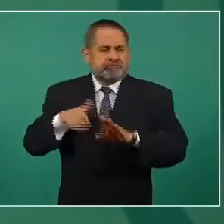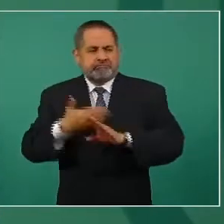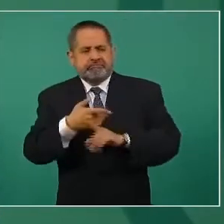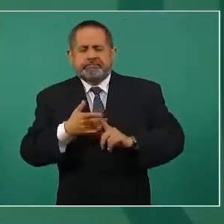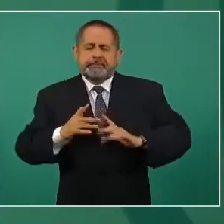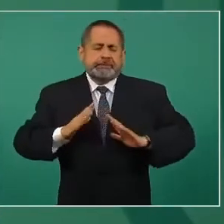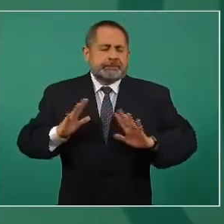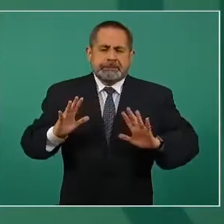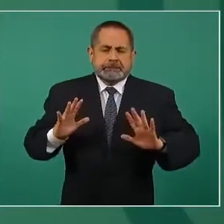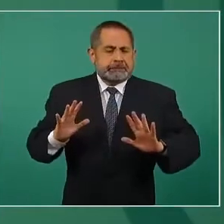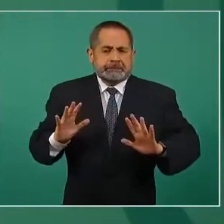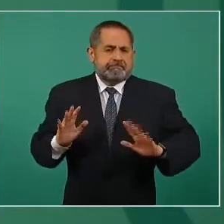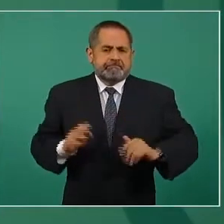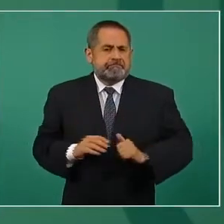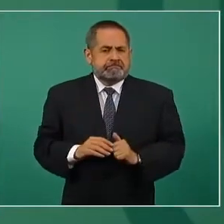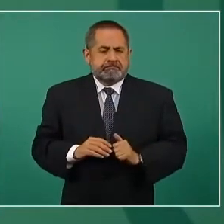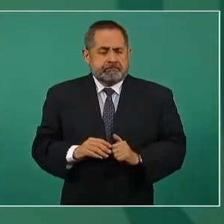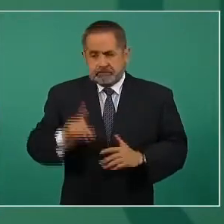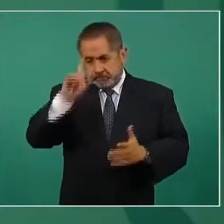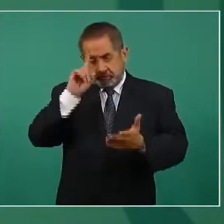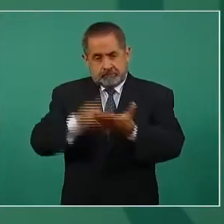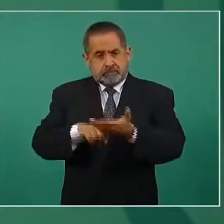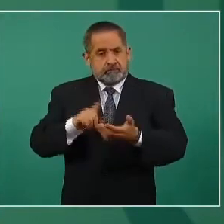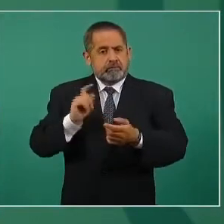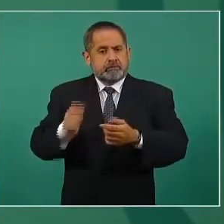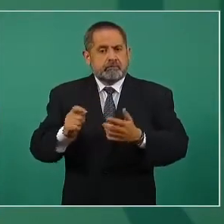tema. Creo que